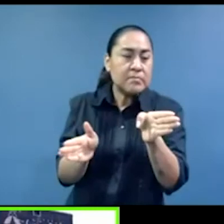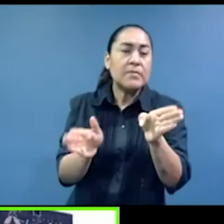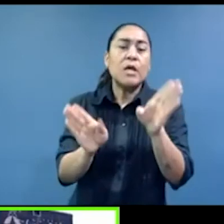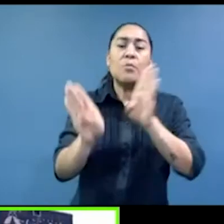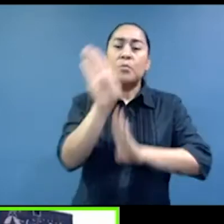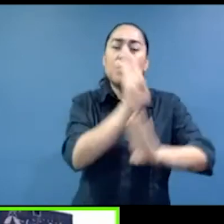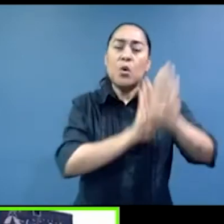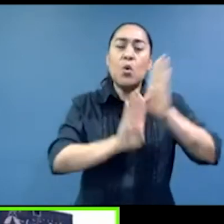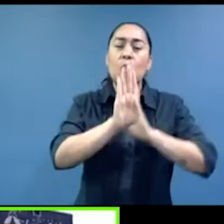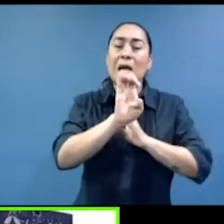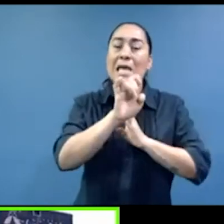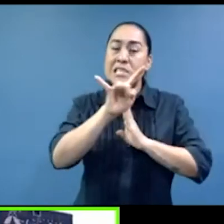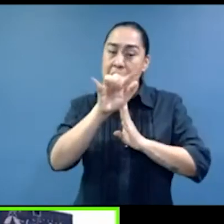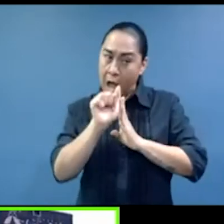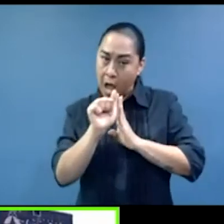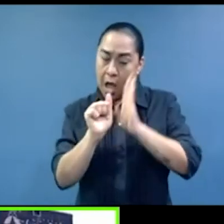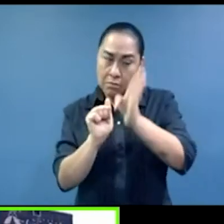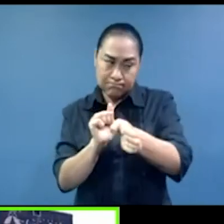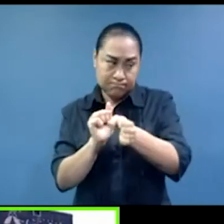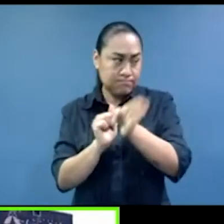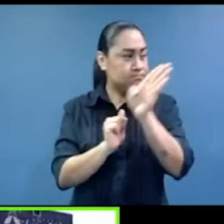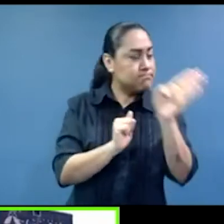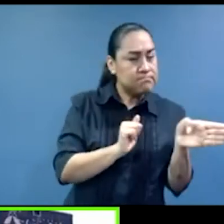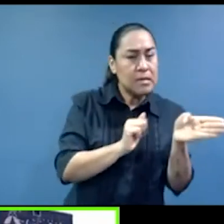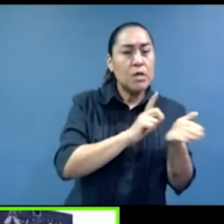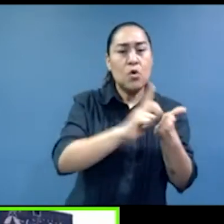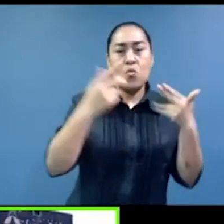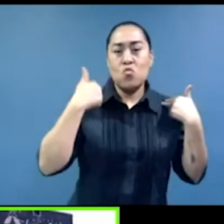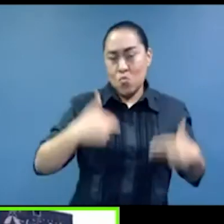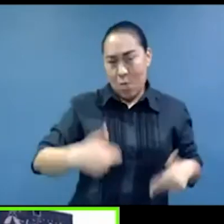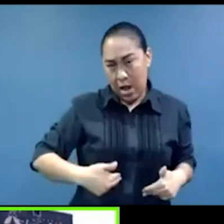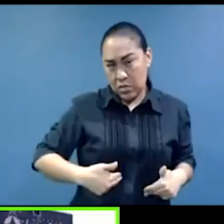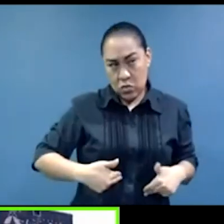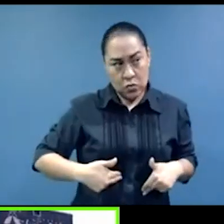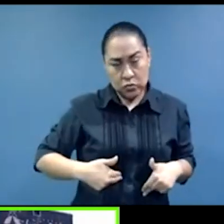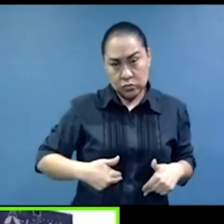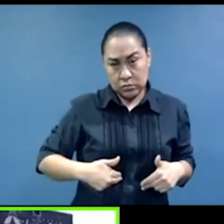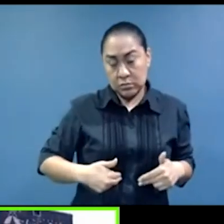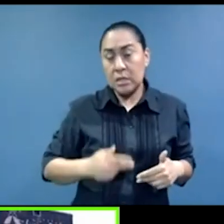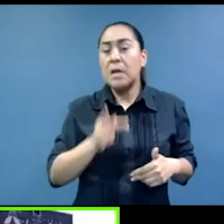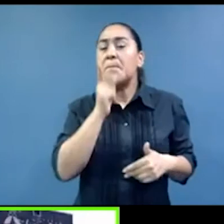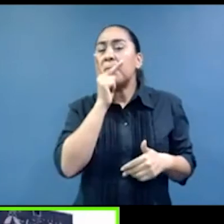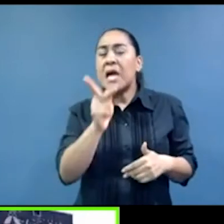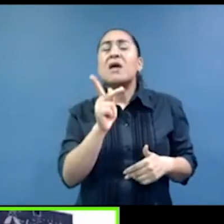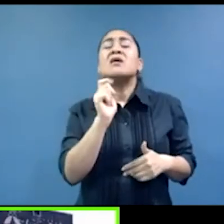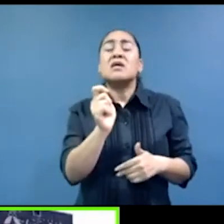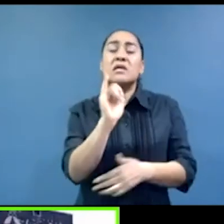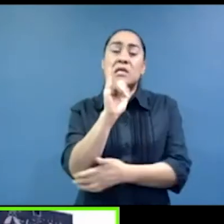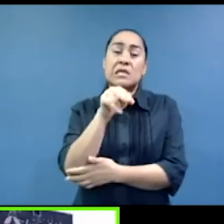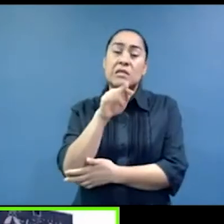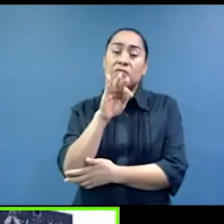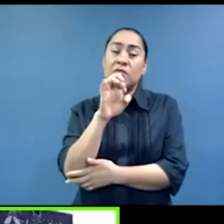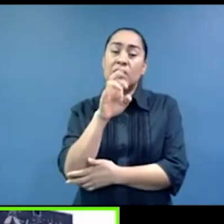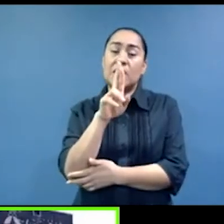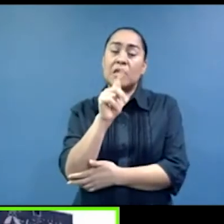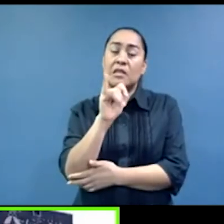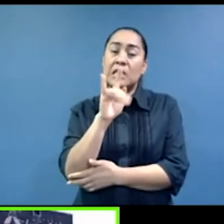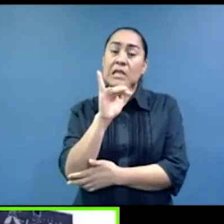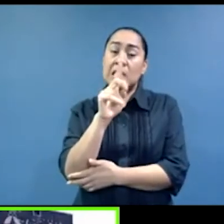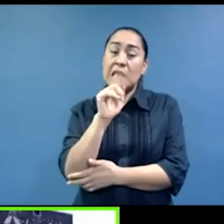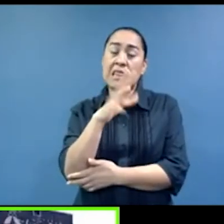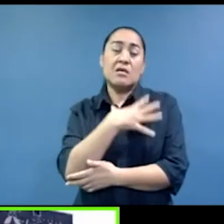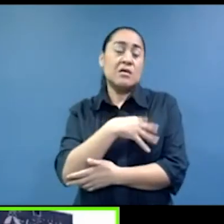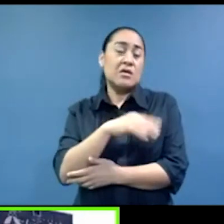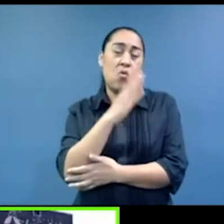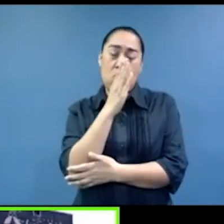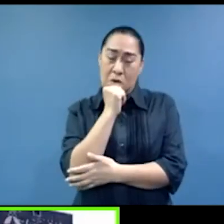diversas posturas, y desde el tema de derechos humanos, el término de infertilidad debería desaparecer de